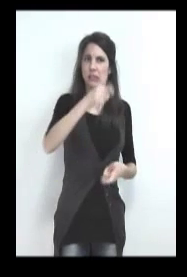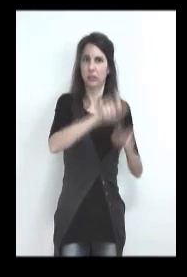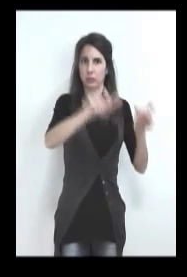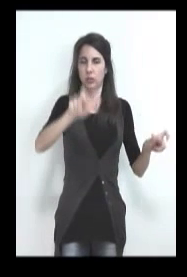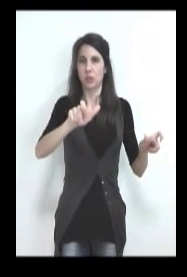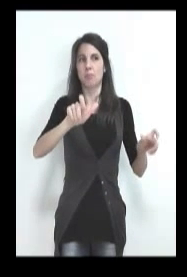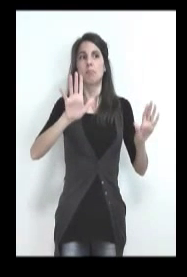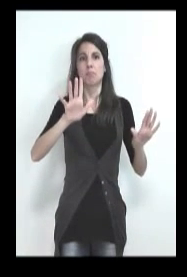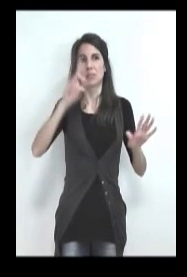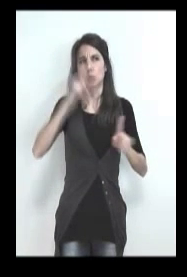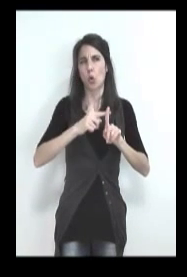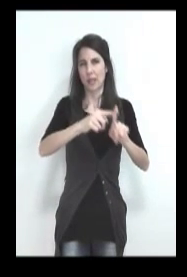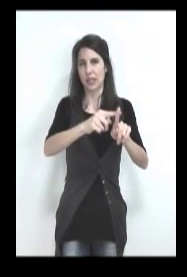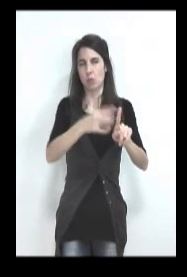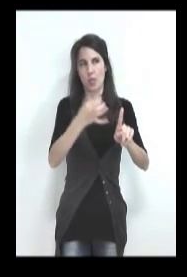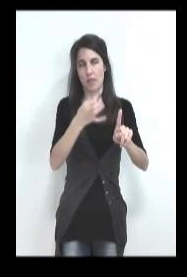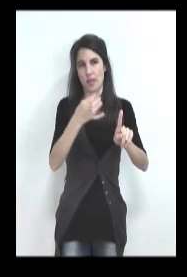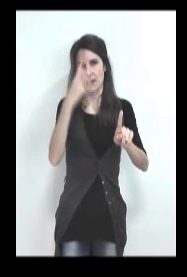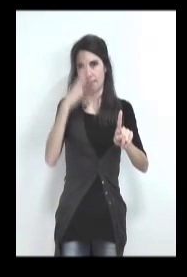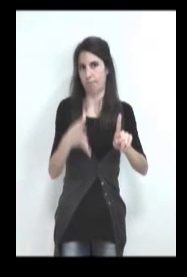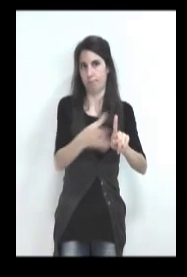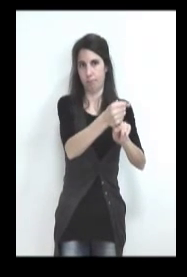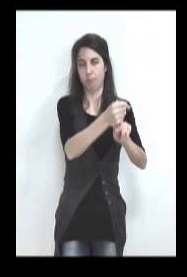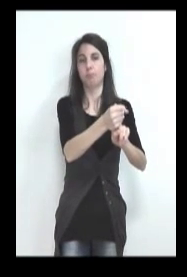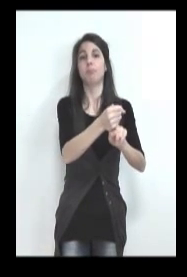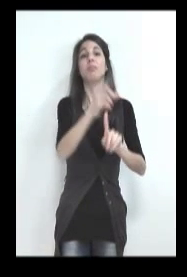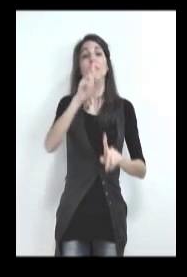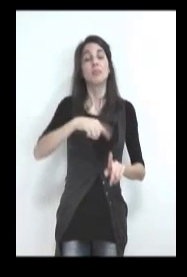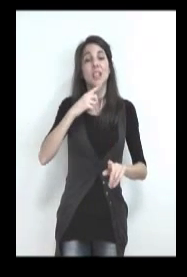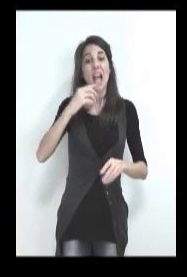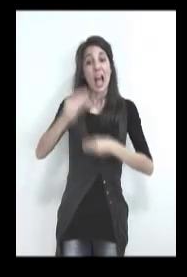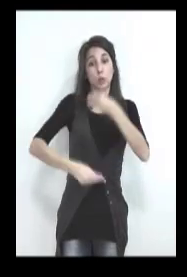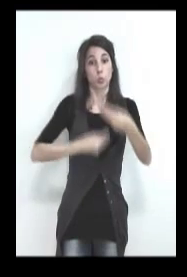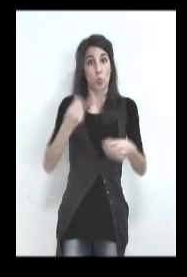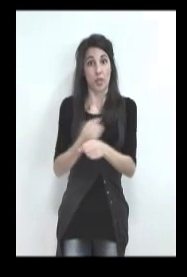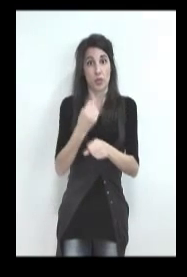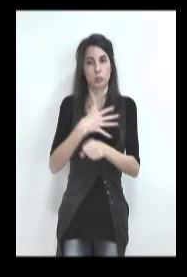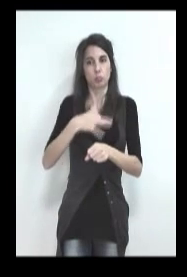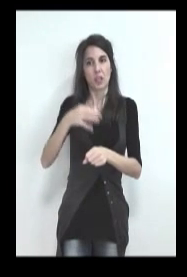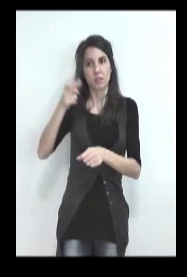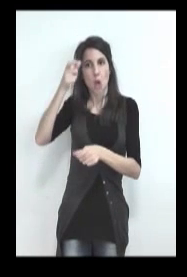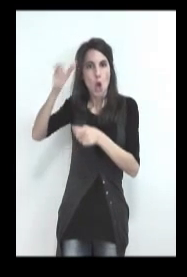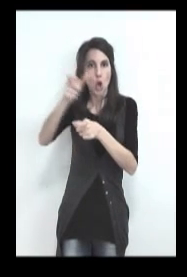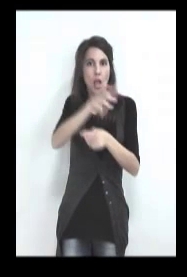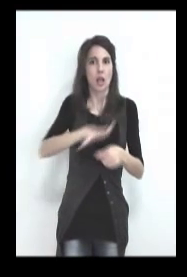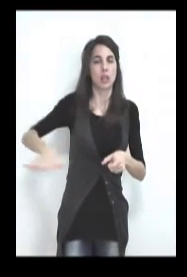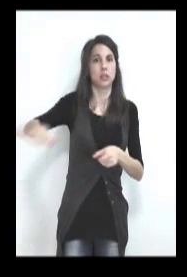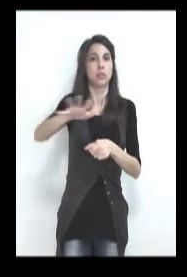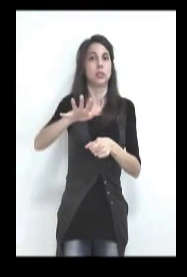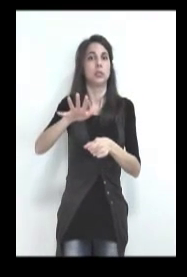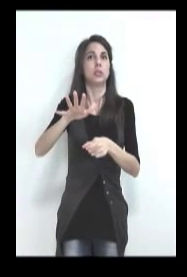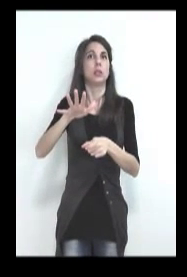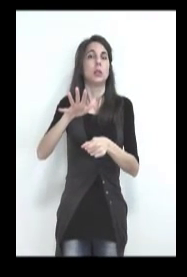a perseguir y a contemplar. Las actuaciones pueden ser locales y planificadas en el tiempo, pero son